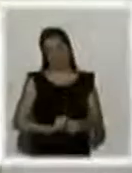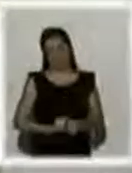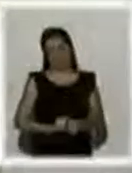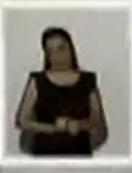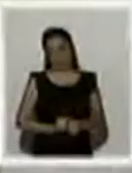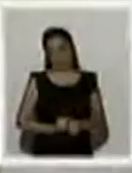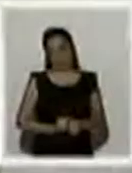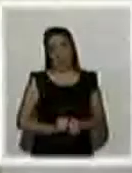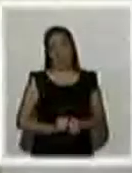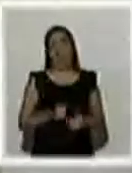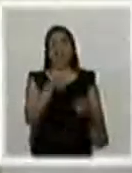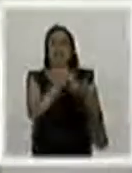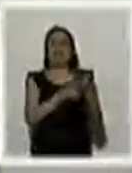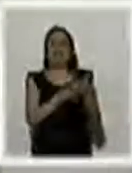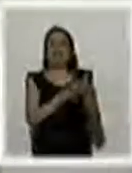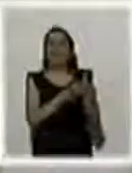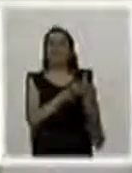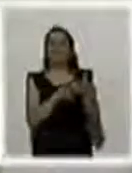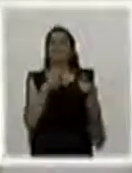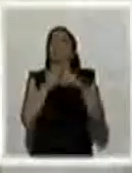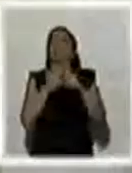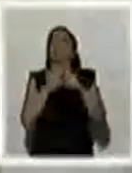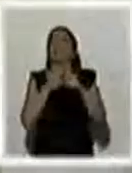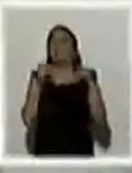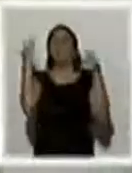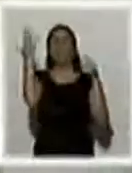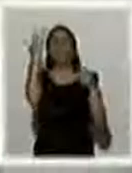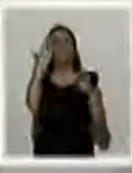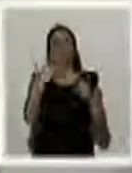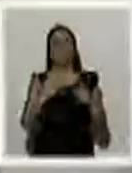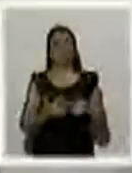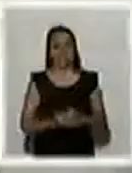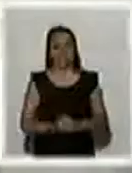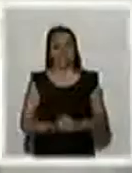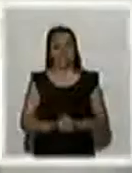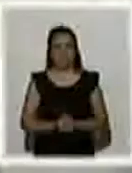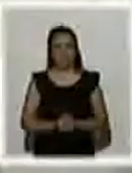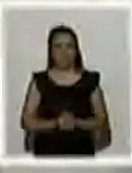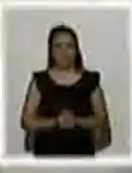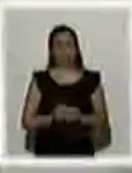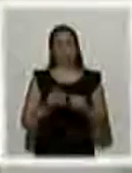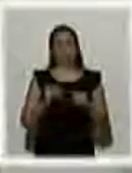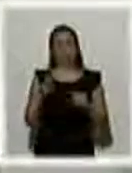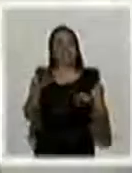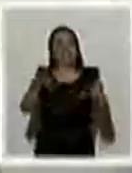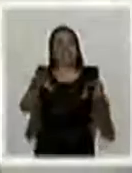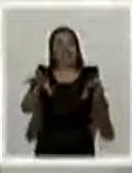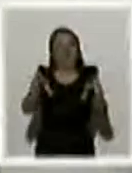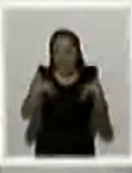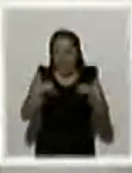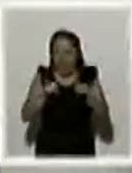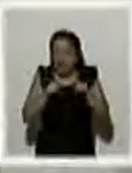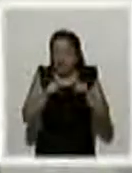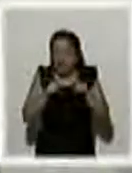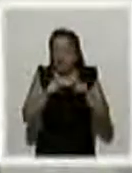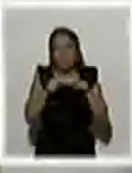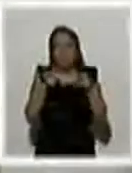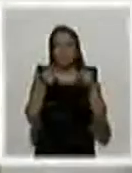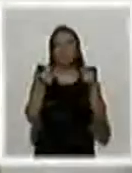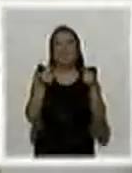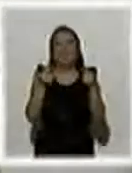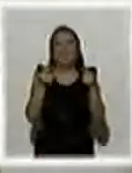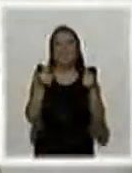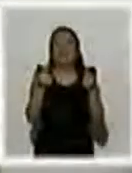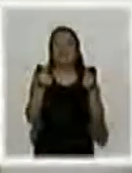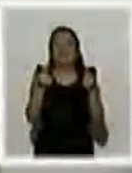la transparencia, el recobrar los valores, los principios y, recuperar